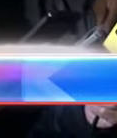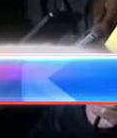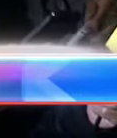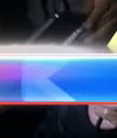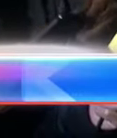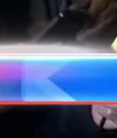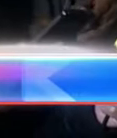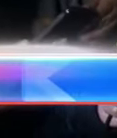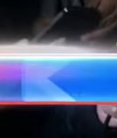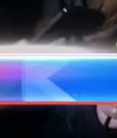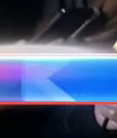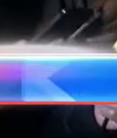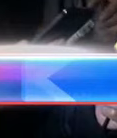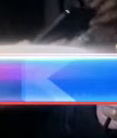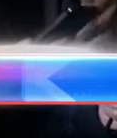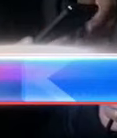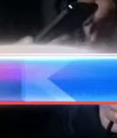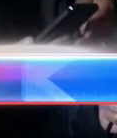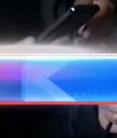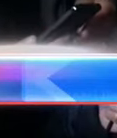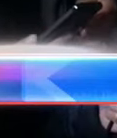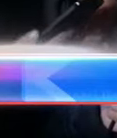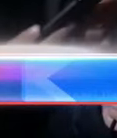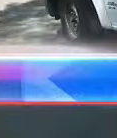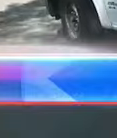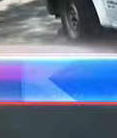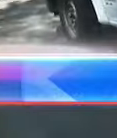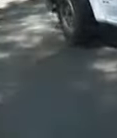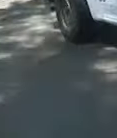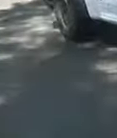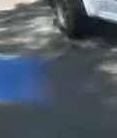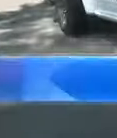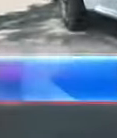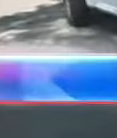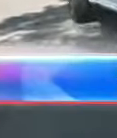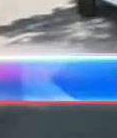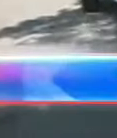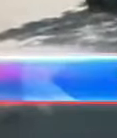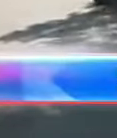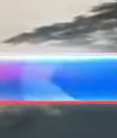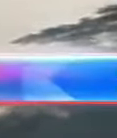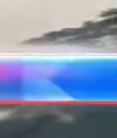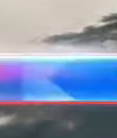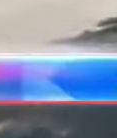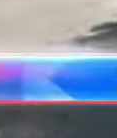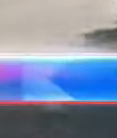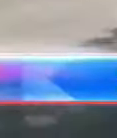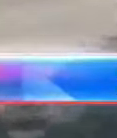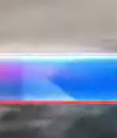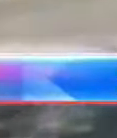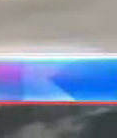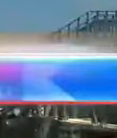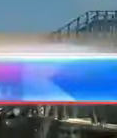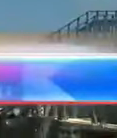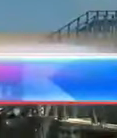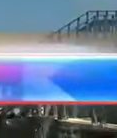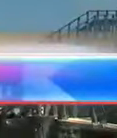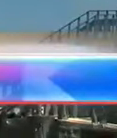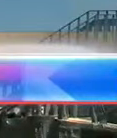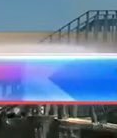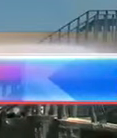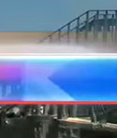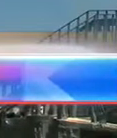dijo que para este fin de año ya no iba a pasar. Los 2 cuerpos fueron llevados hasta el departamento forense de la policía. Familiares de la